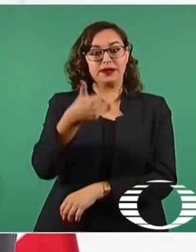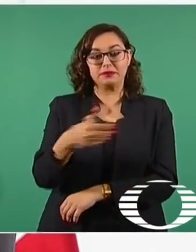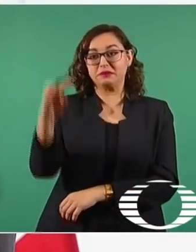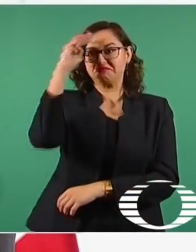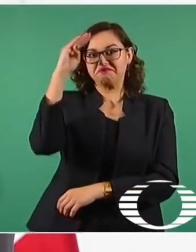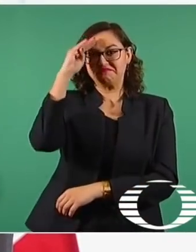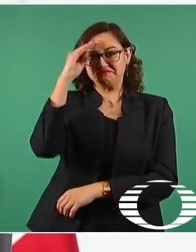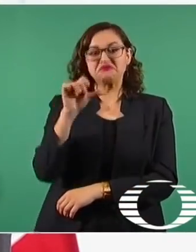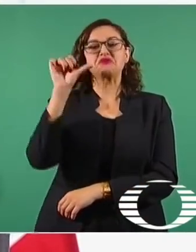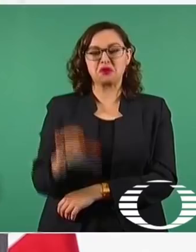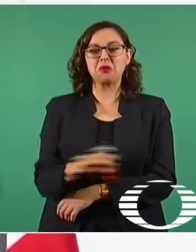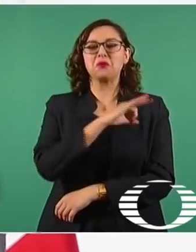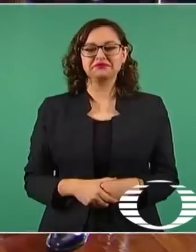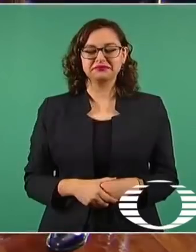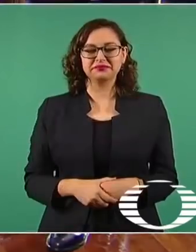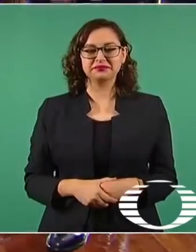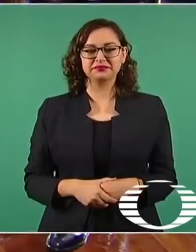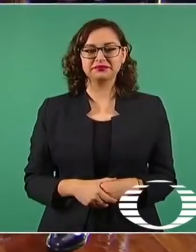presumir.